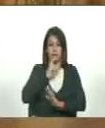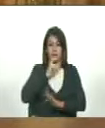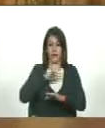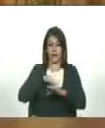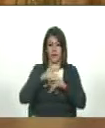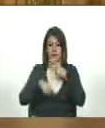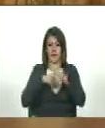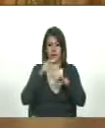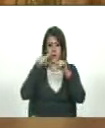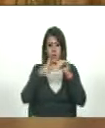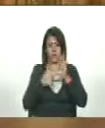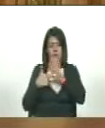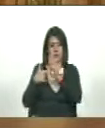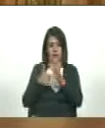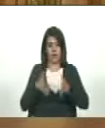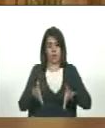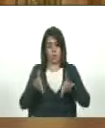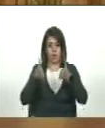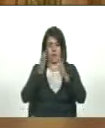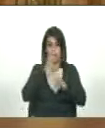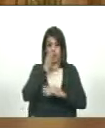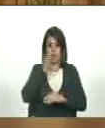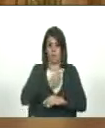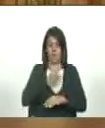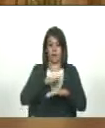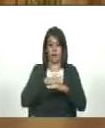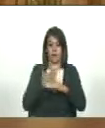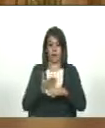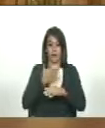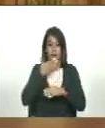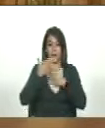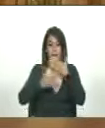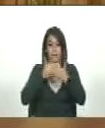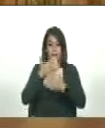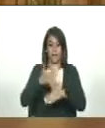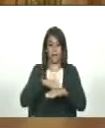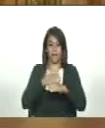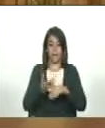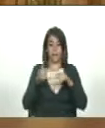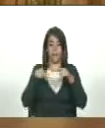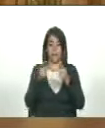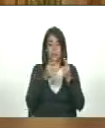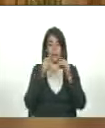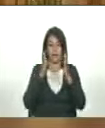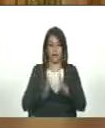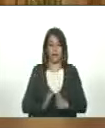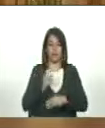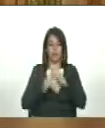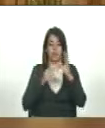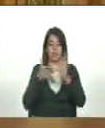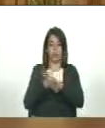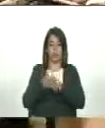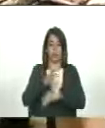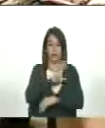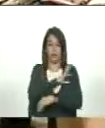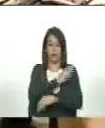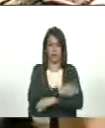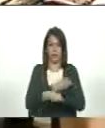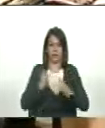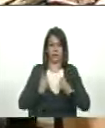dificultades y hoy muestra un camino cierto y real de la recuperación de esa economía que está basada en las fuerzas